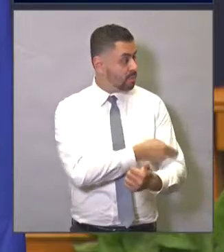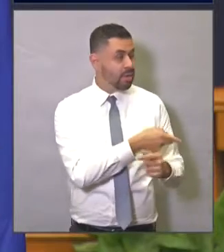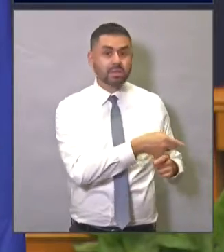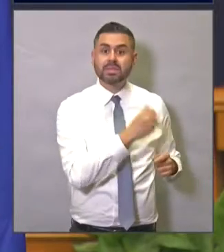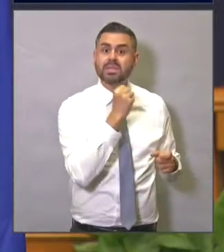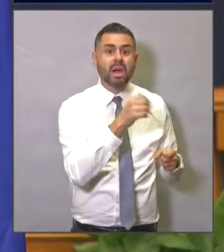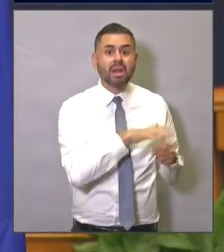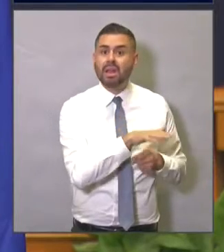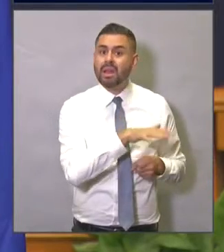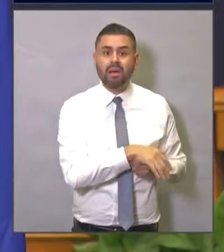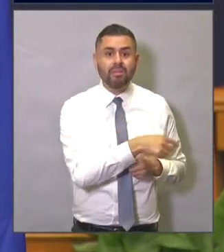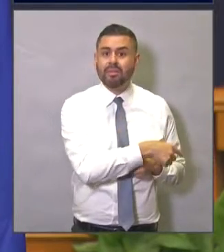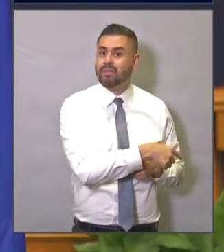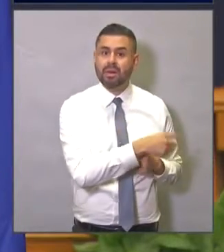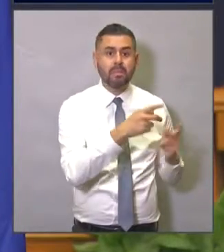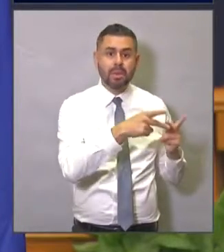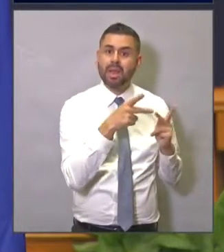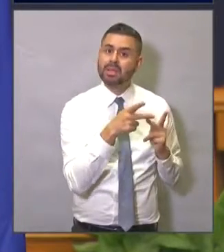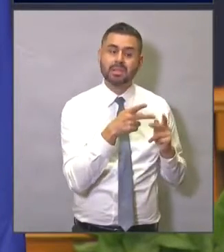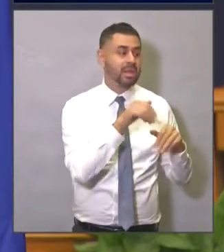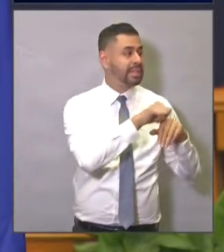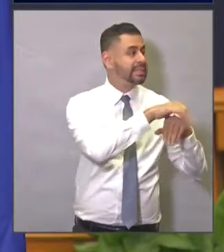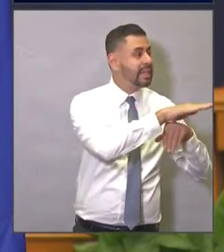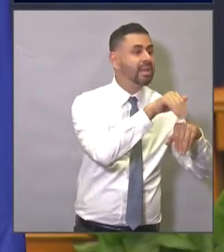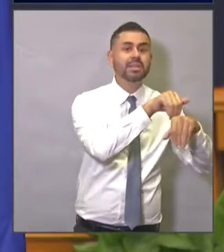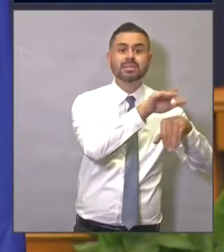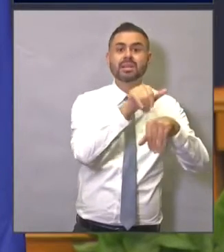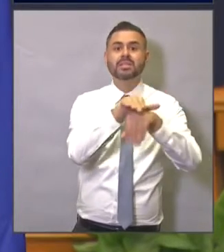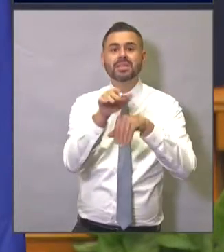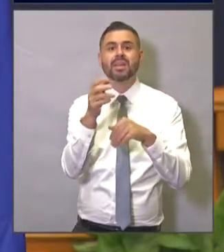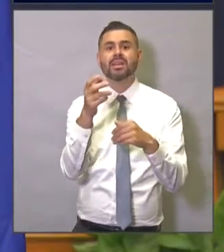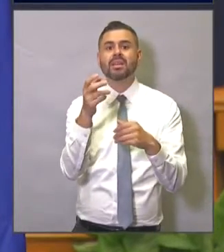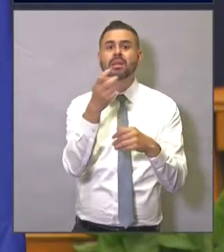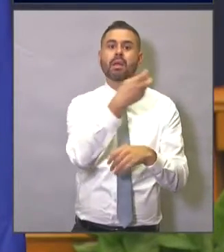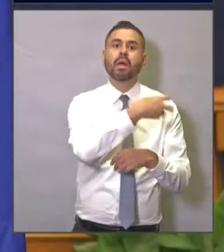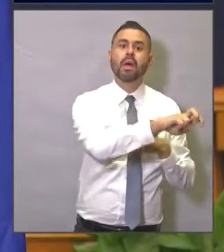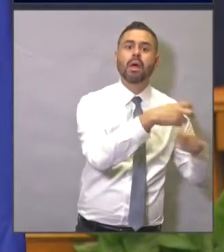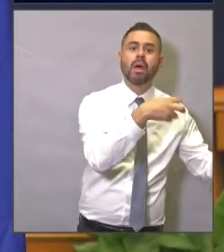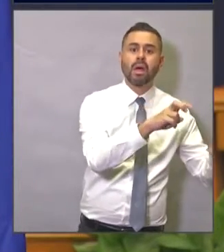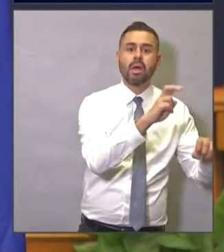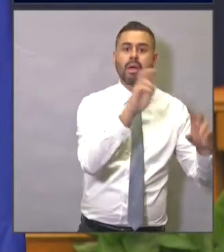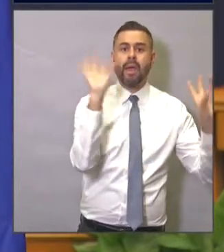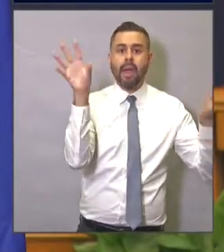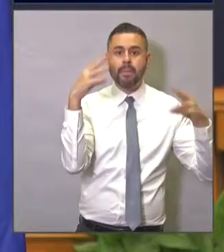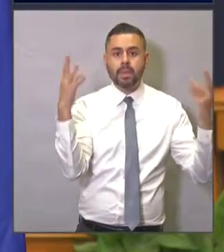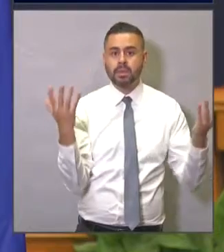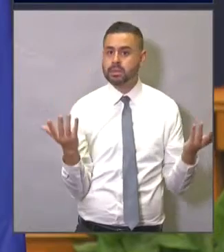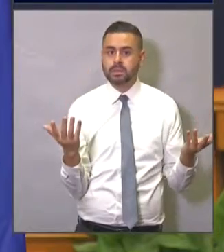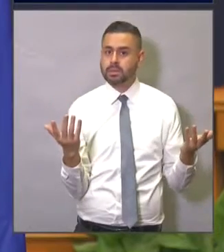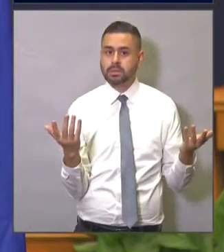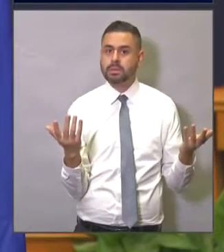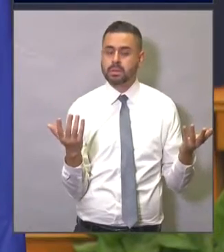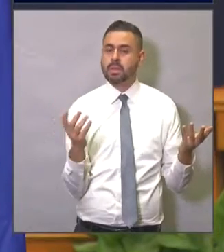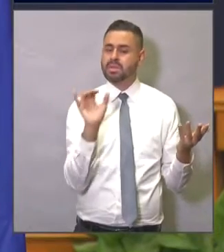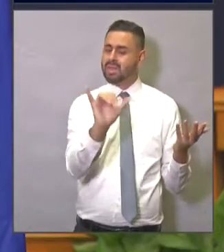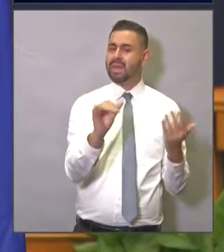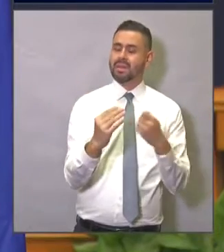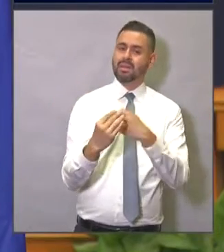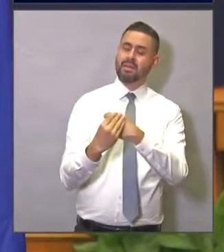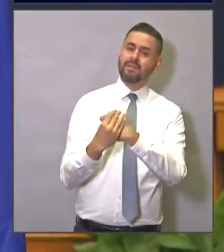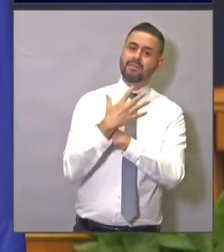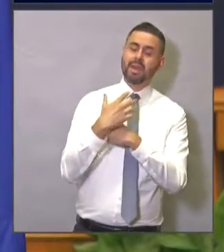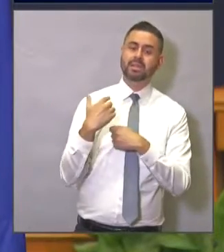mandar ambulancias por la noche a otros hospitales por la falta de capacidad. Esto afecta